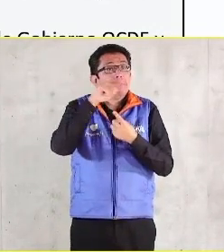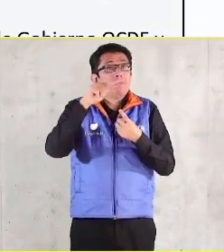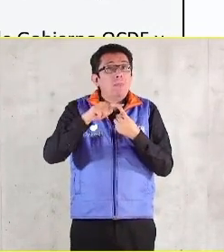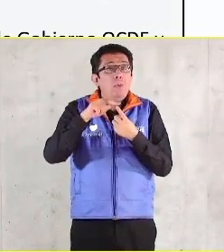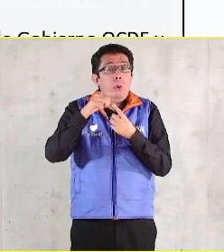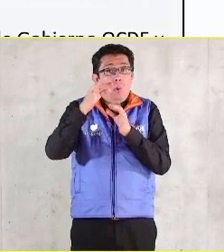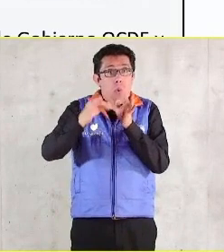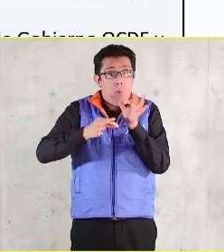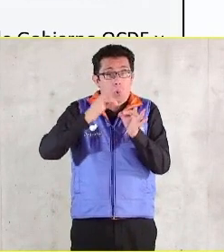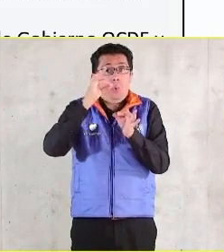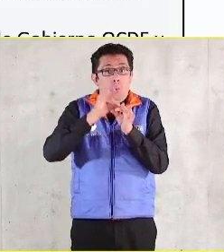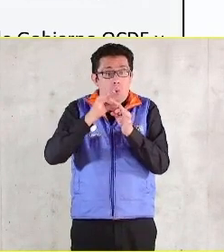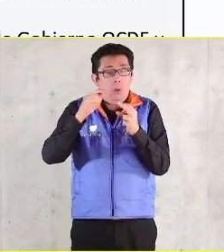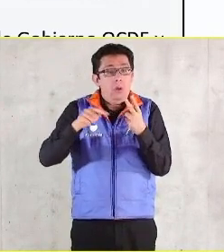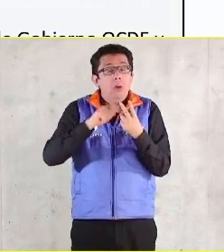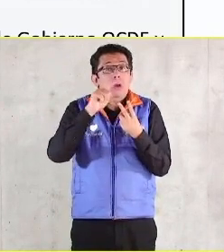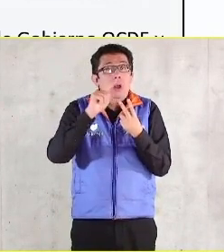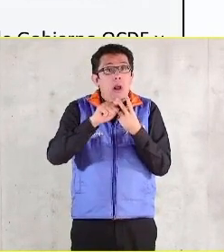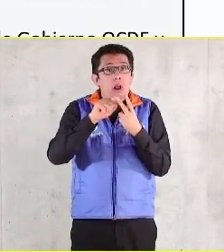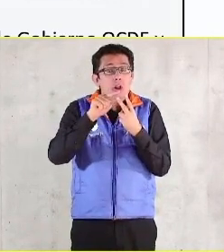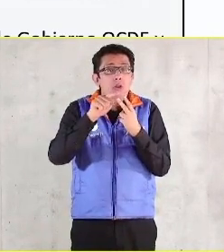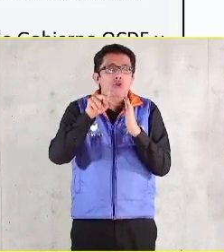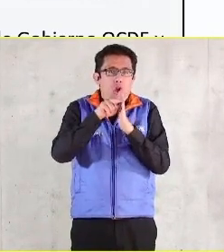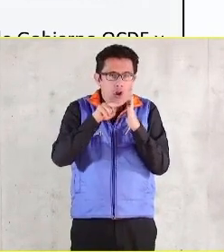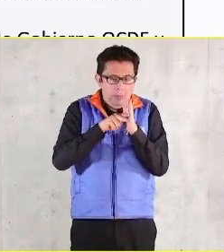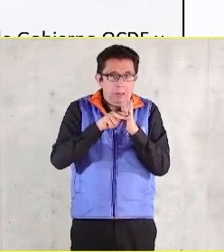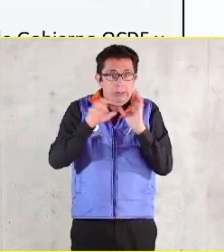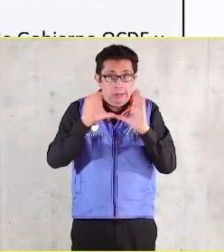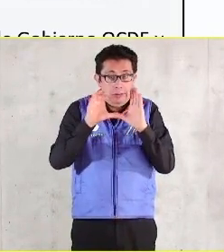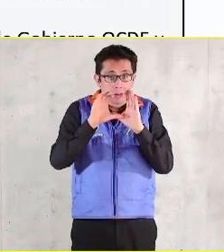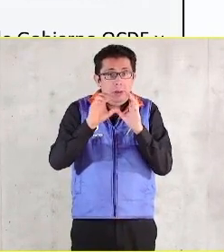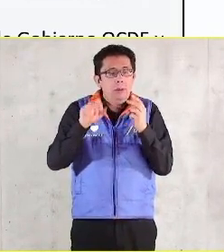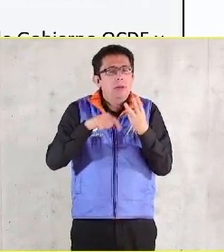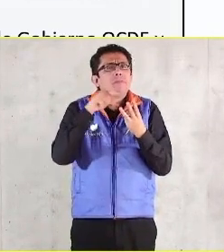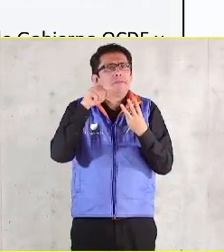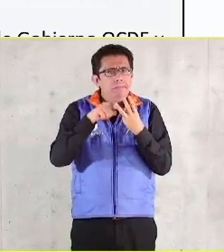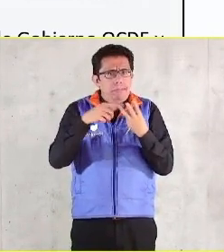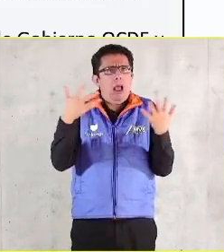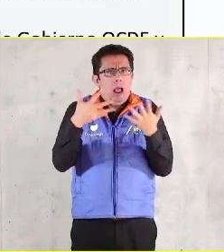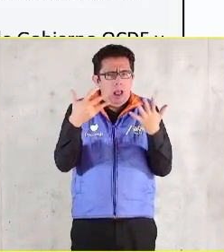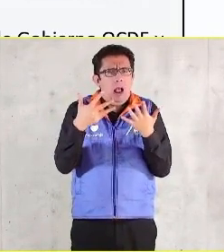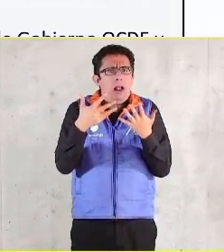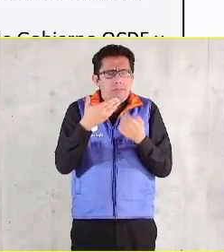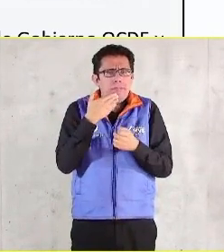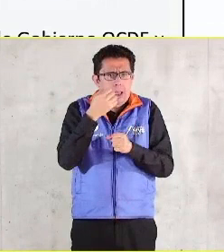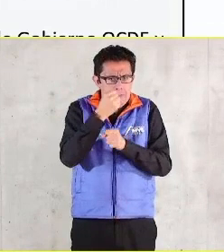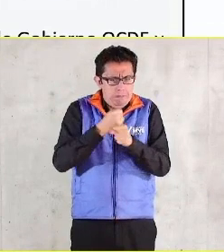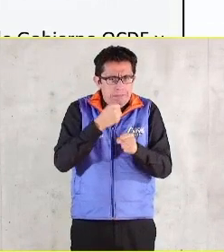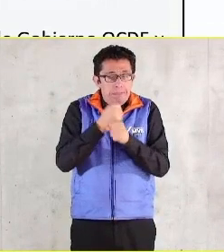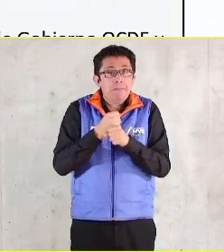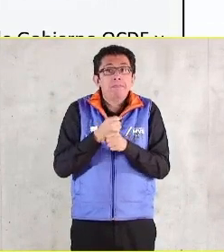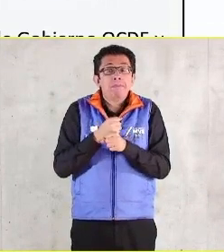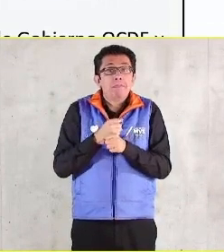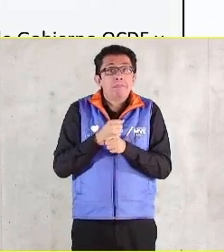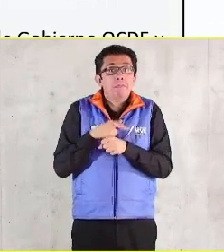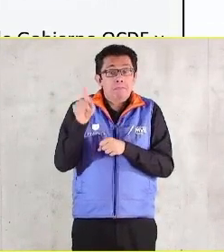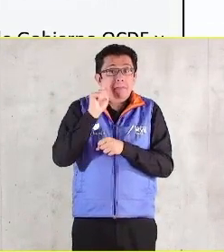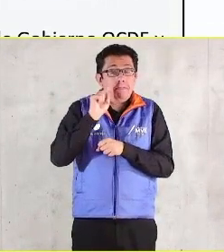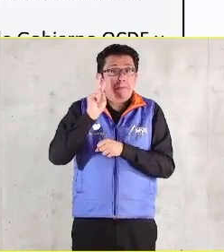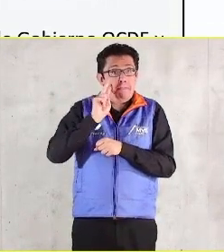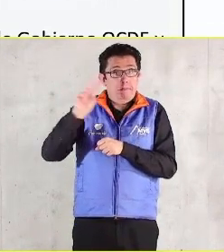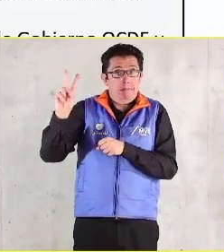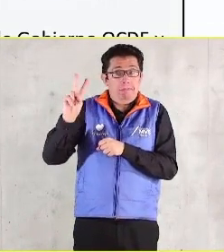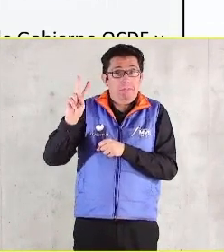cumplimiento, normas y certificaciones, buenas prácticas y referencias. Como ustedes están viendo ahí en